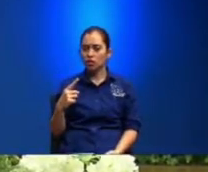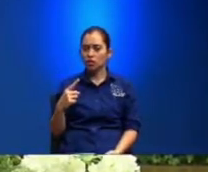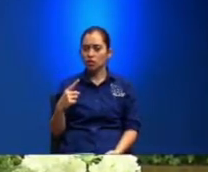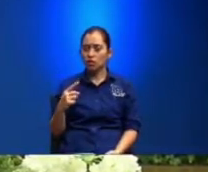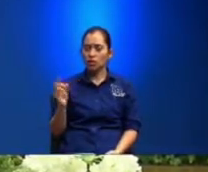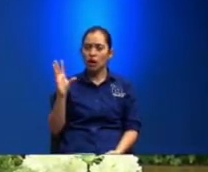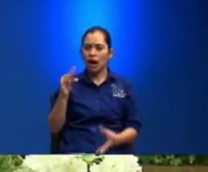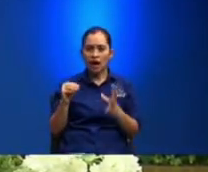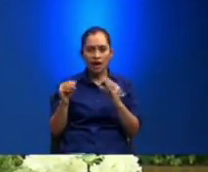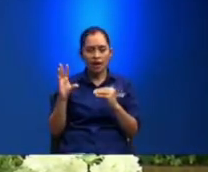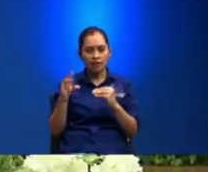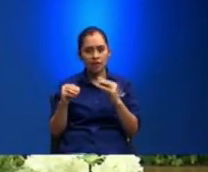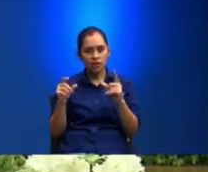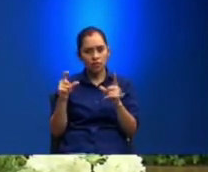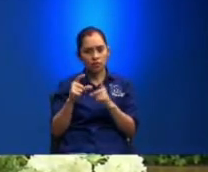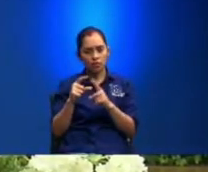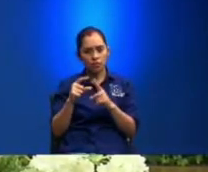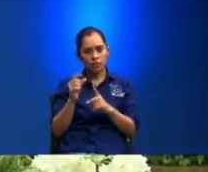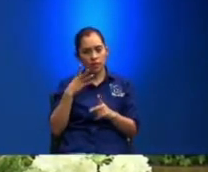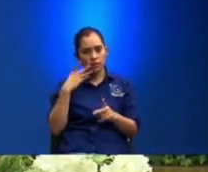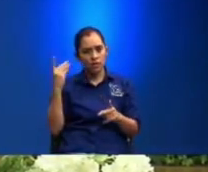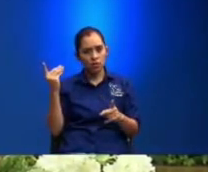hermano a golpearlo